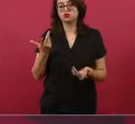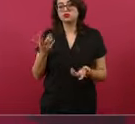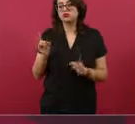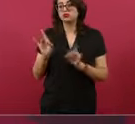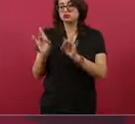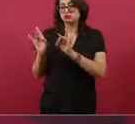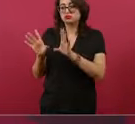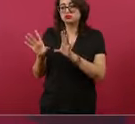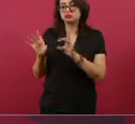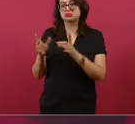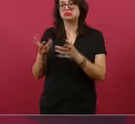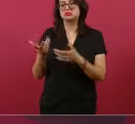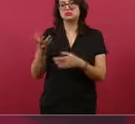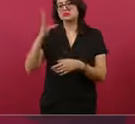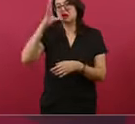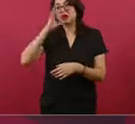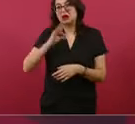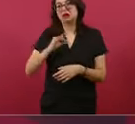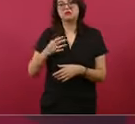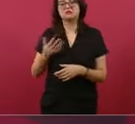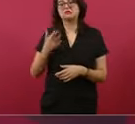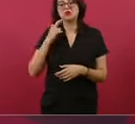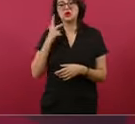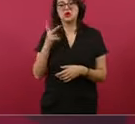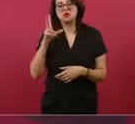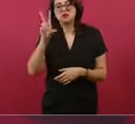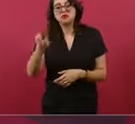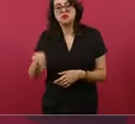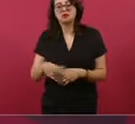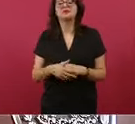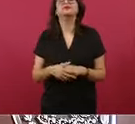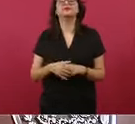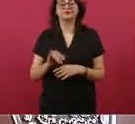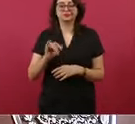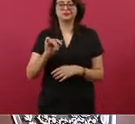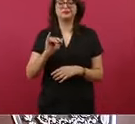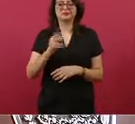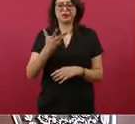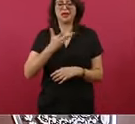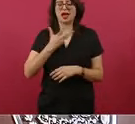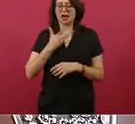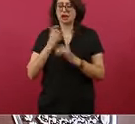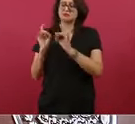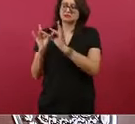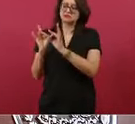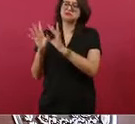esos casos, sí, pero nosotros tenemos